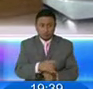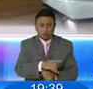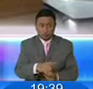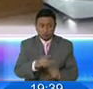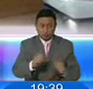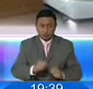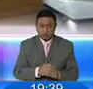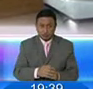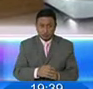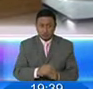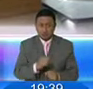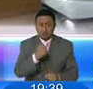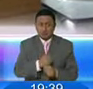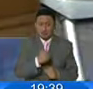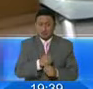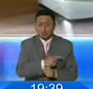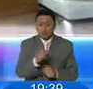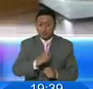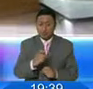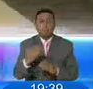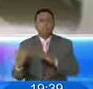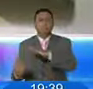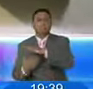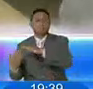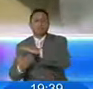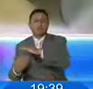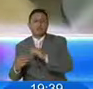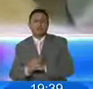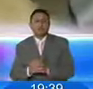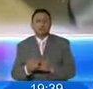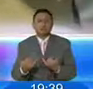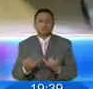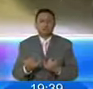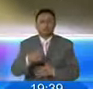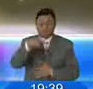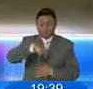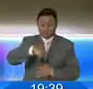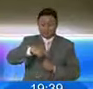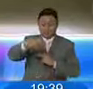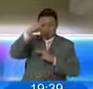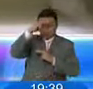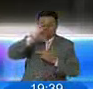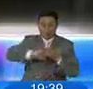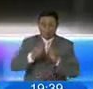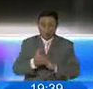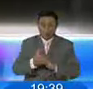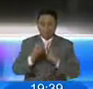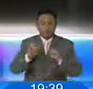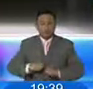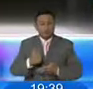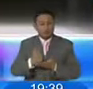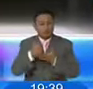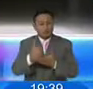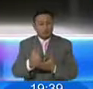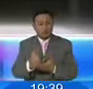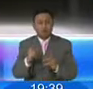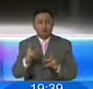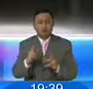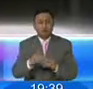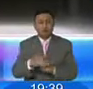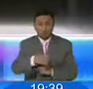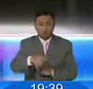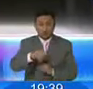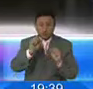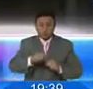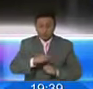sacas para todo trabajo se necesita ser bachiller. Por eso ahora acude a este, su noticiero de la comunidad, con la esperanza de que uno de